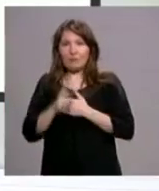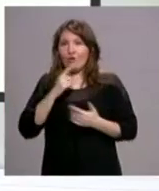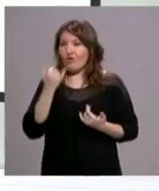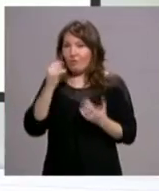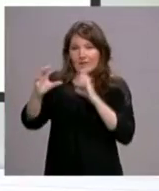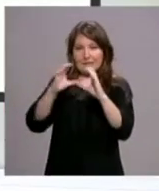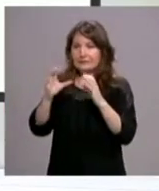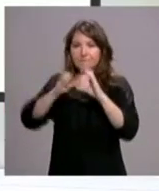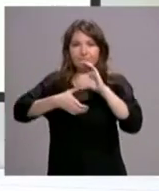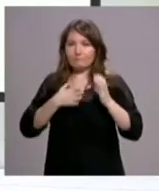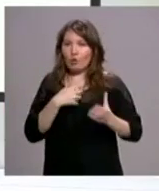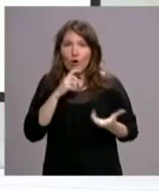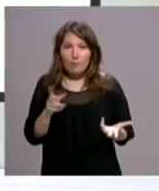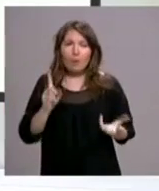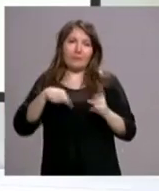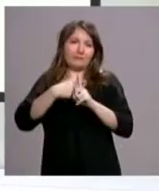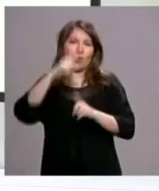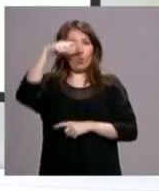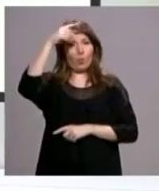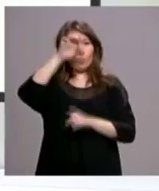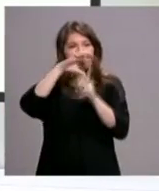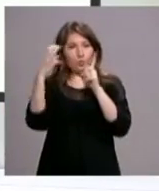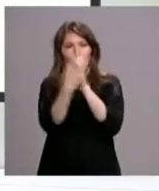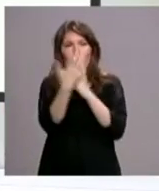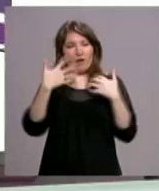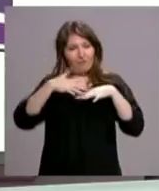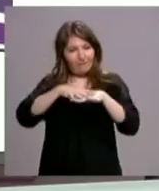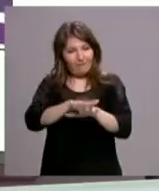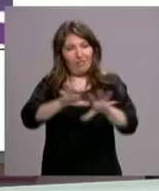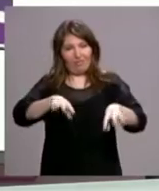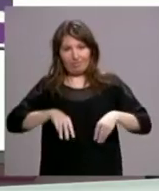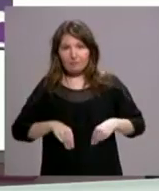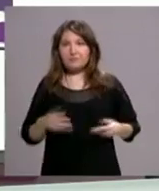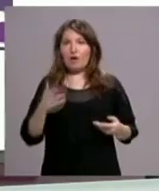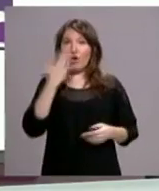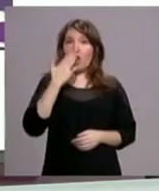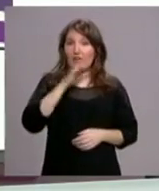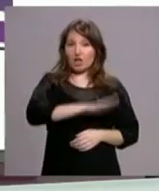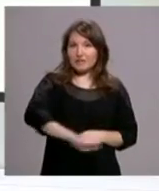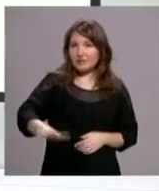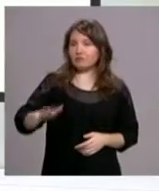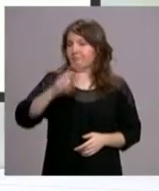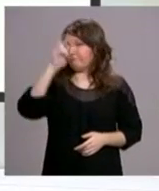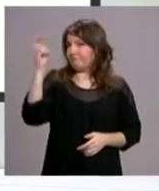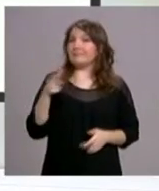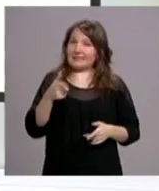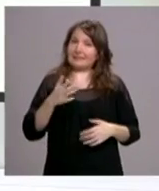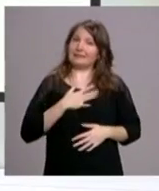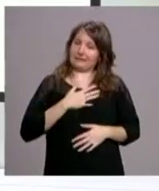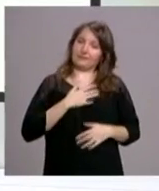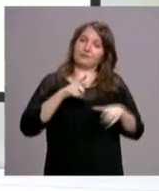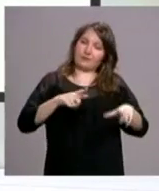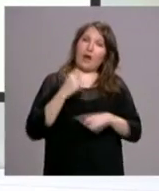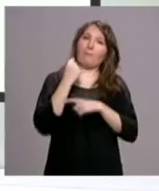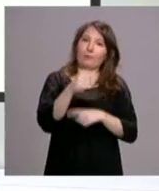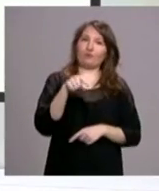una cultura, tienen que ir los niños a los colegios, o sea que hacéis una labor pues todo eso se facilita, Rufino, y se apoya desde la delegación, sí. Ahí